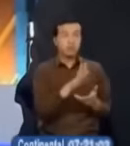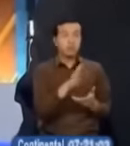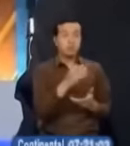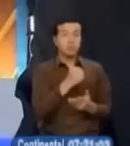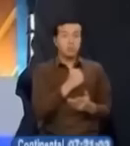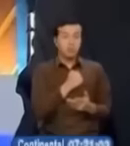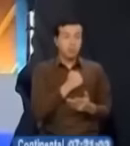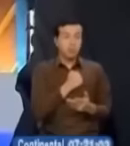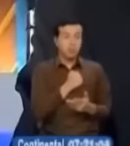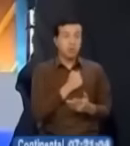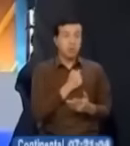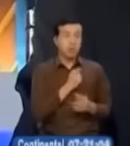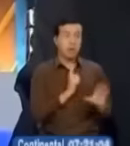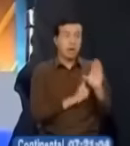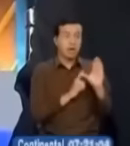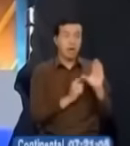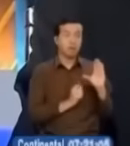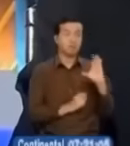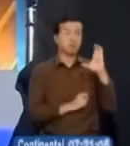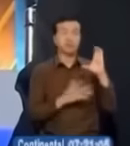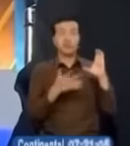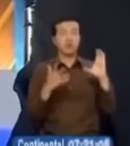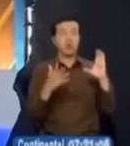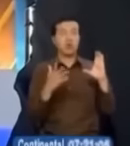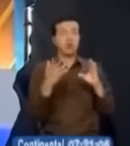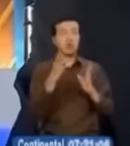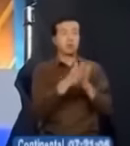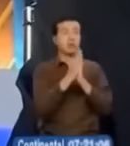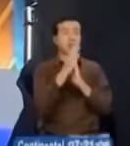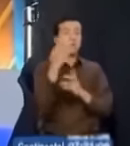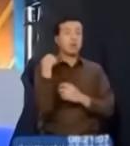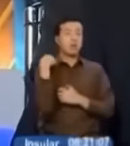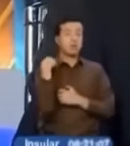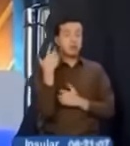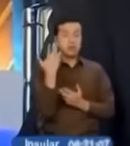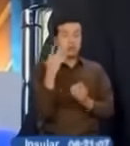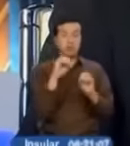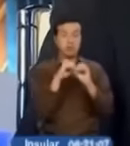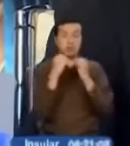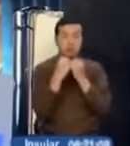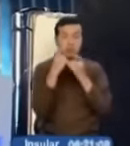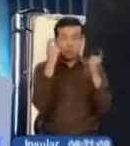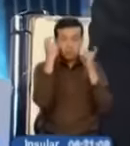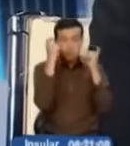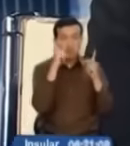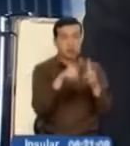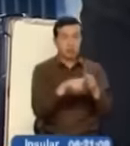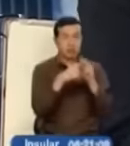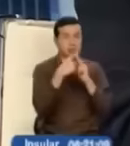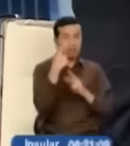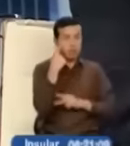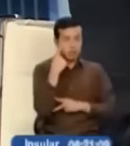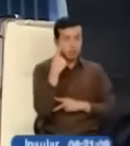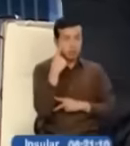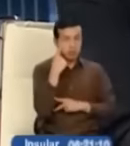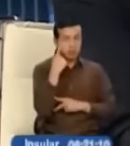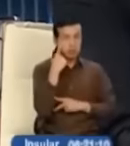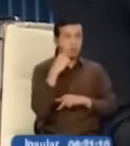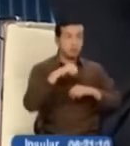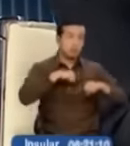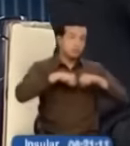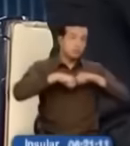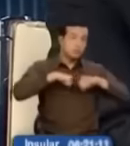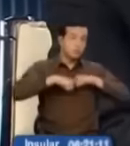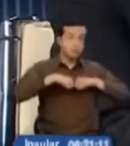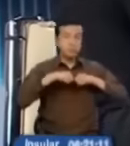un patrimonio importante. Y viene el tema de las garantías. Entonces, si el organismo de control va a comenzar a dar un